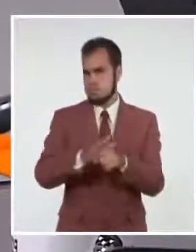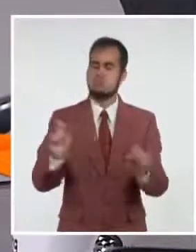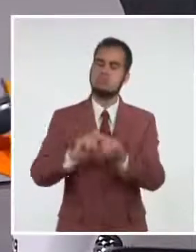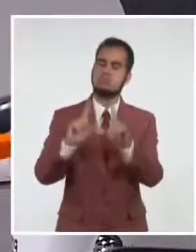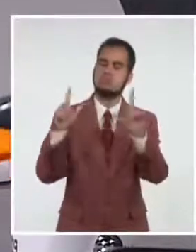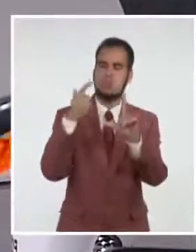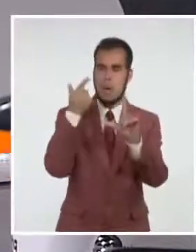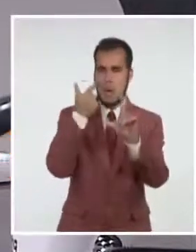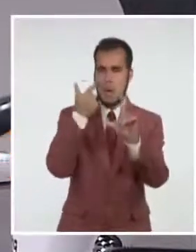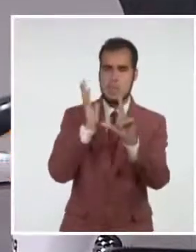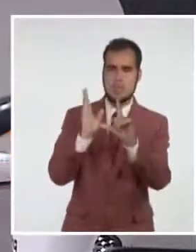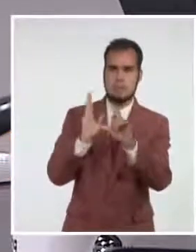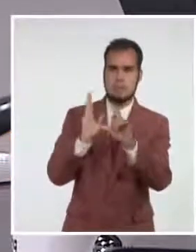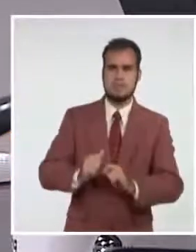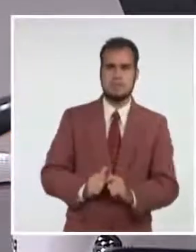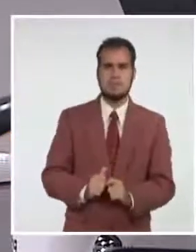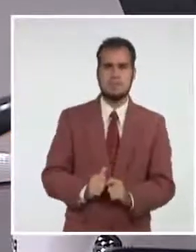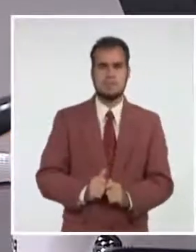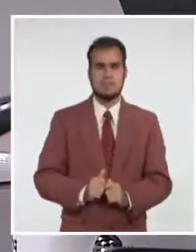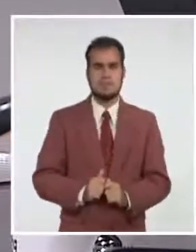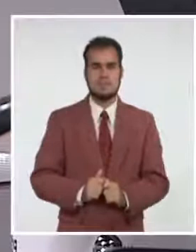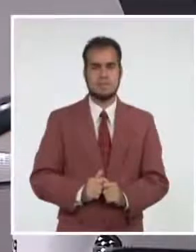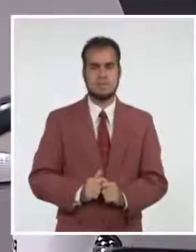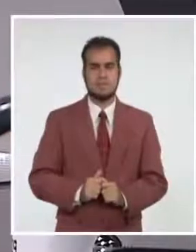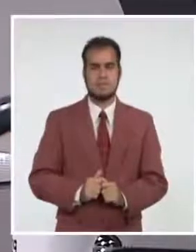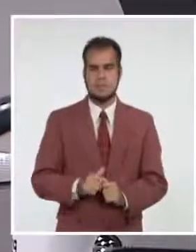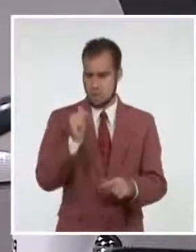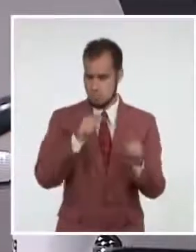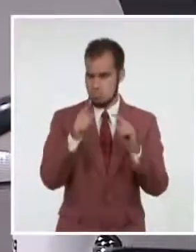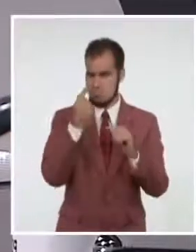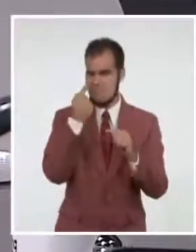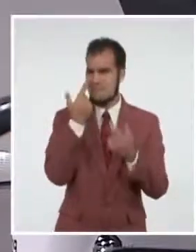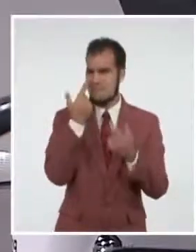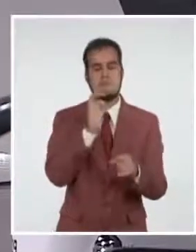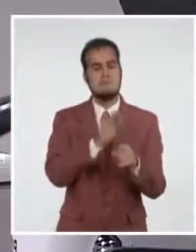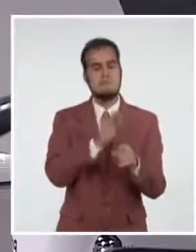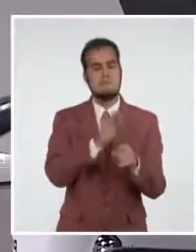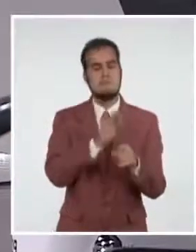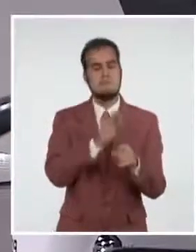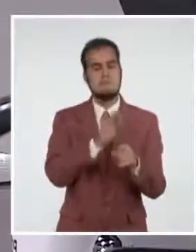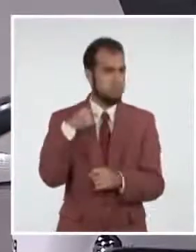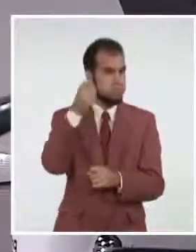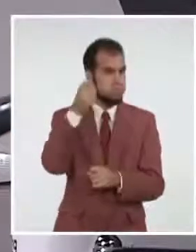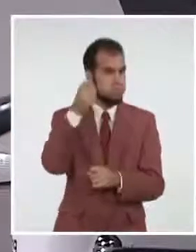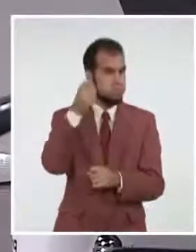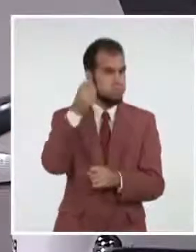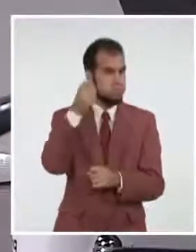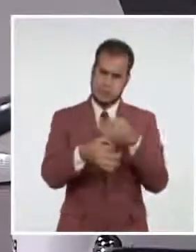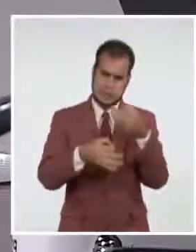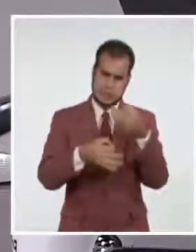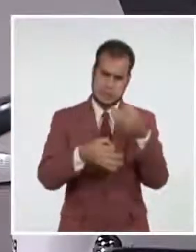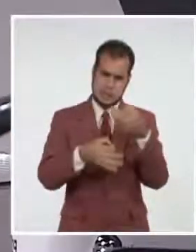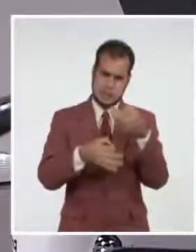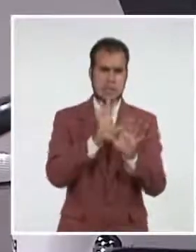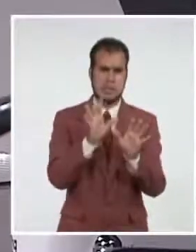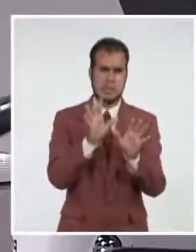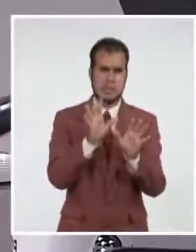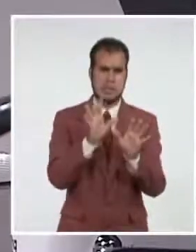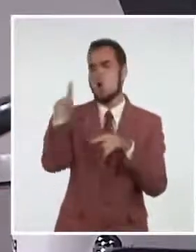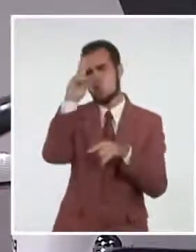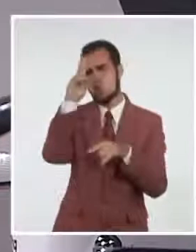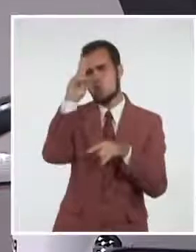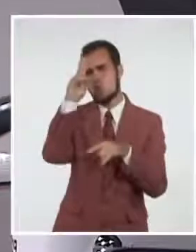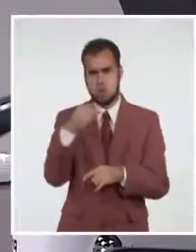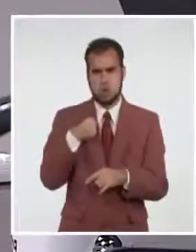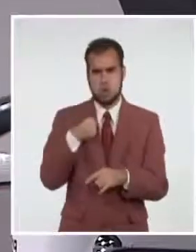con lo que dijo el doctor Durán en sus inicios y con lo que ha apuntado el doctor Ginovar en sus modelos,